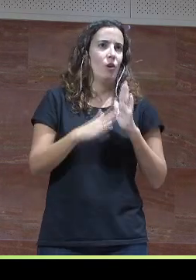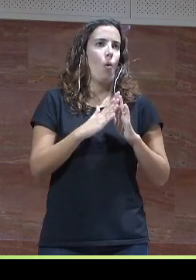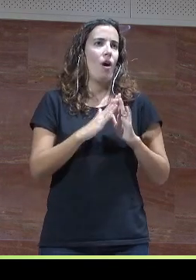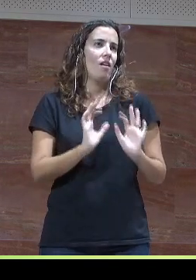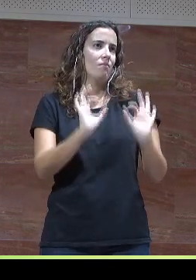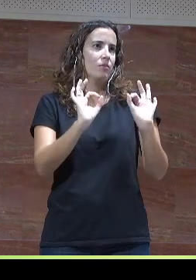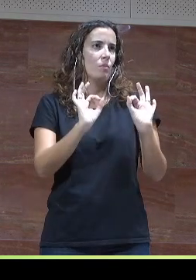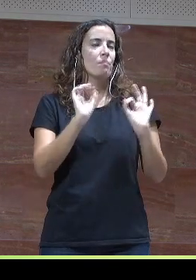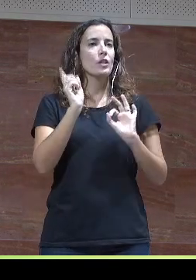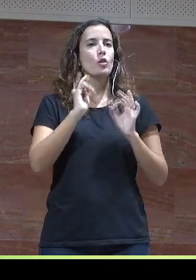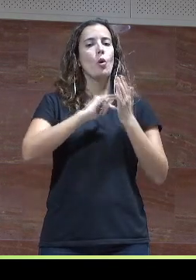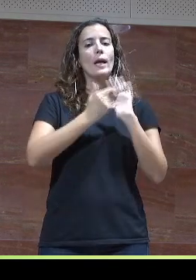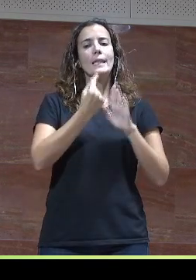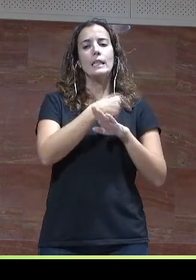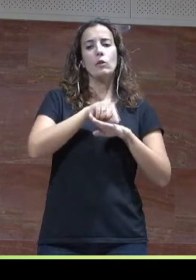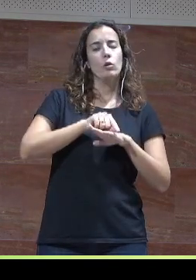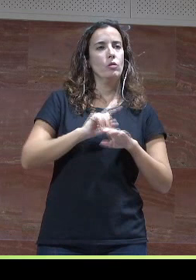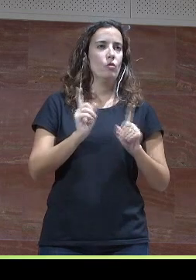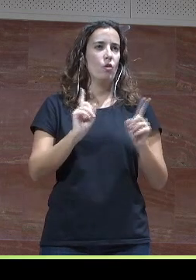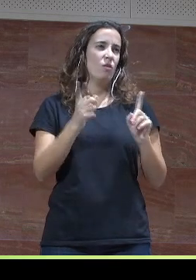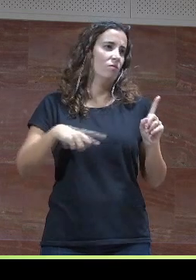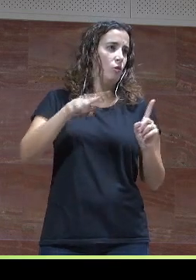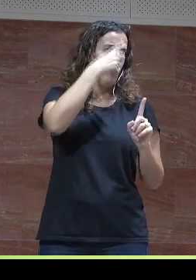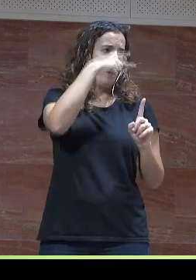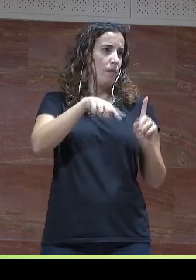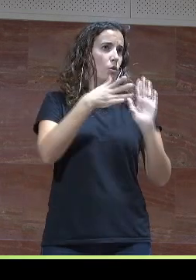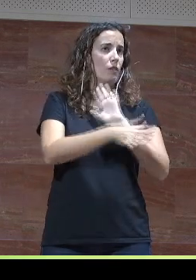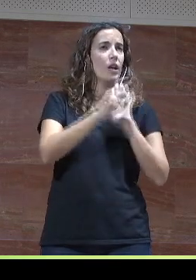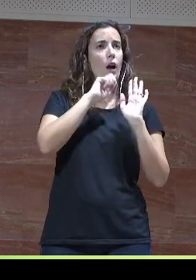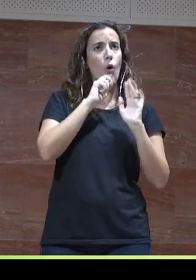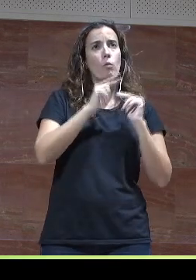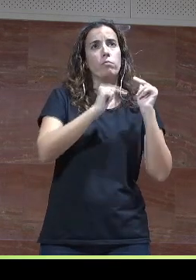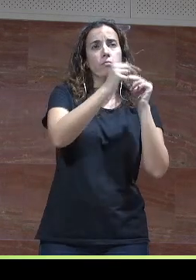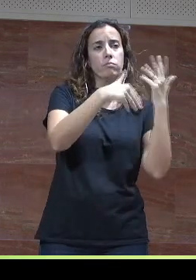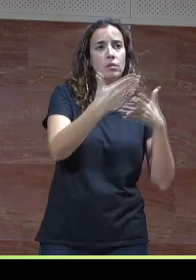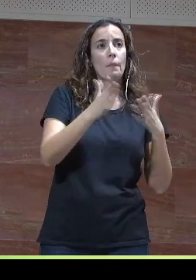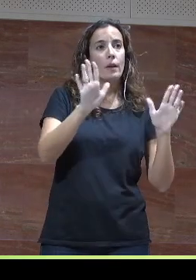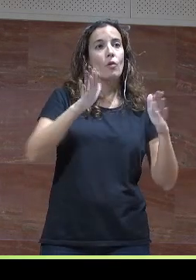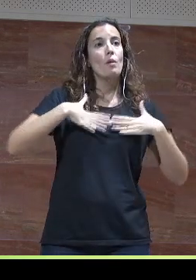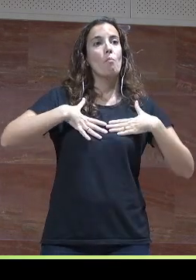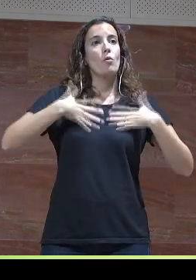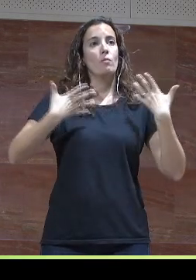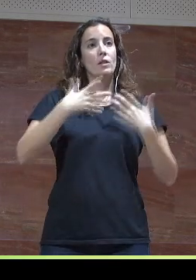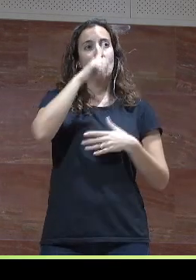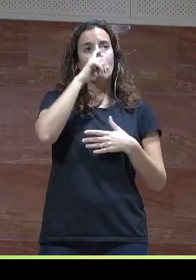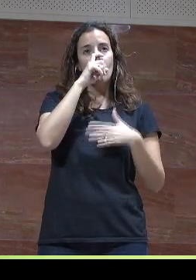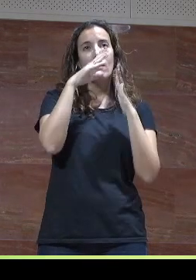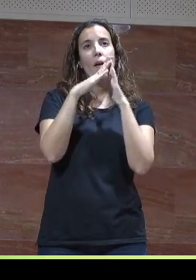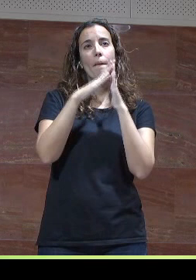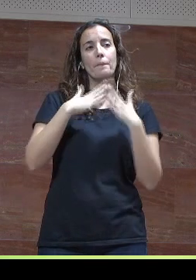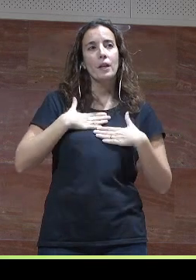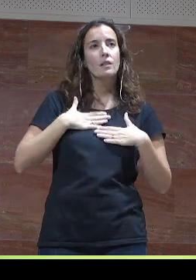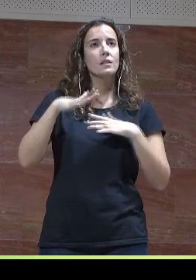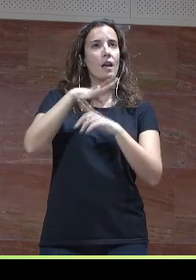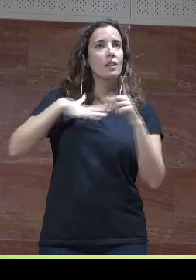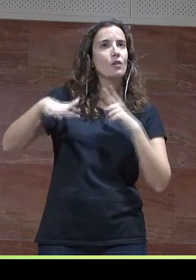ámbito arquitectónico el término del hogar, porque todos lo sabemos muy bien. Y cuando uno emocionalmente recuerda su casa y recuerda su entorno